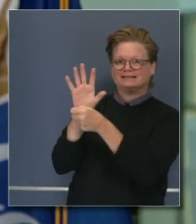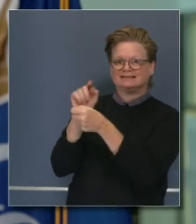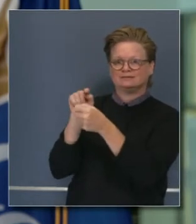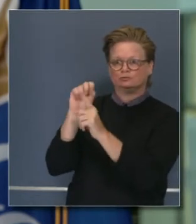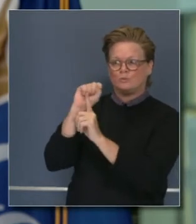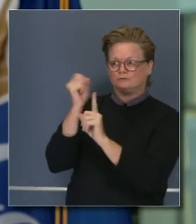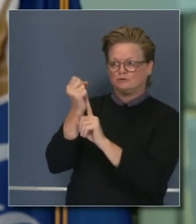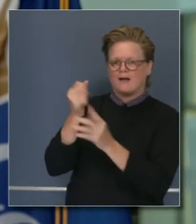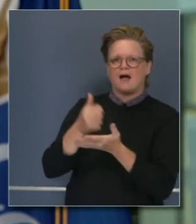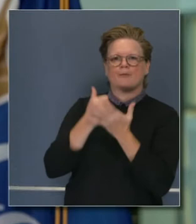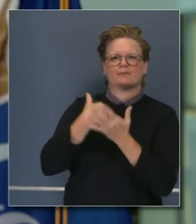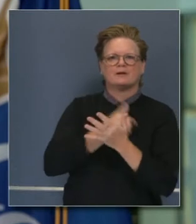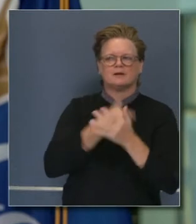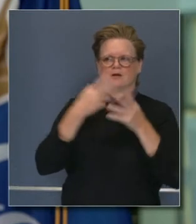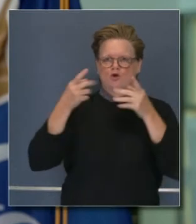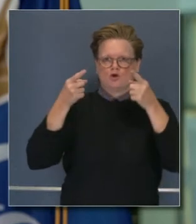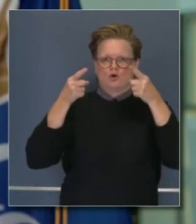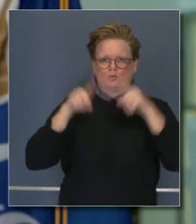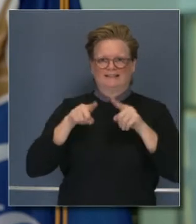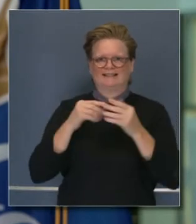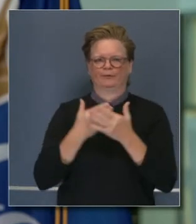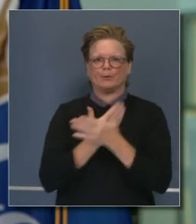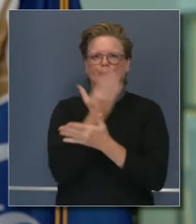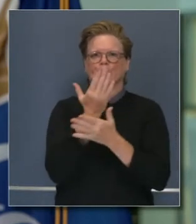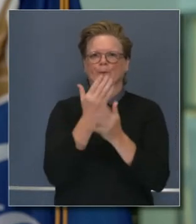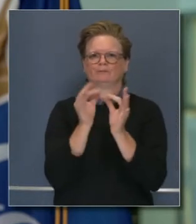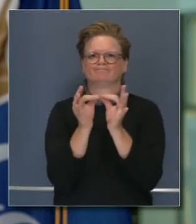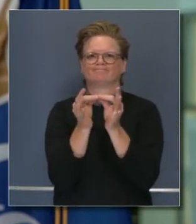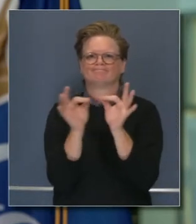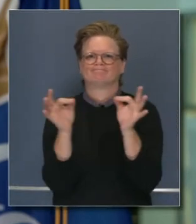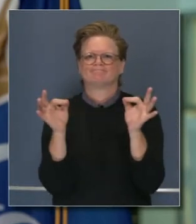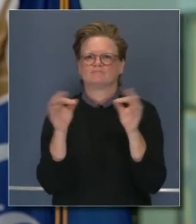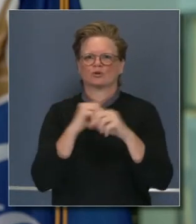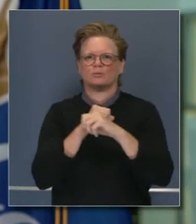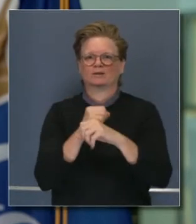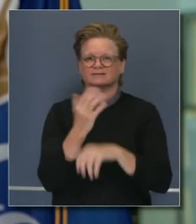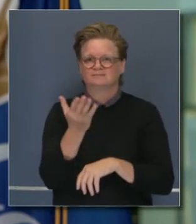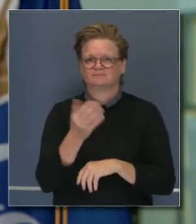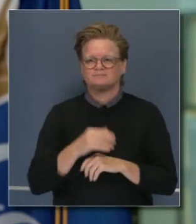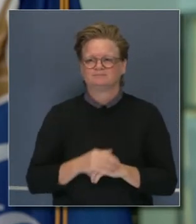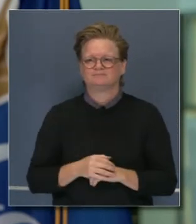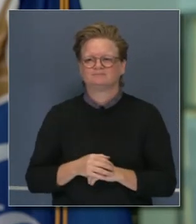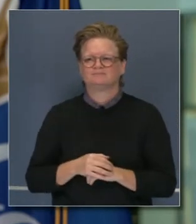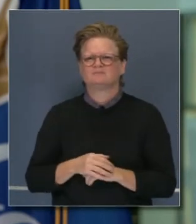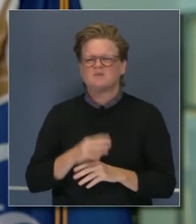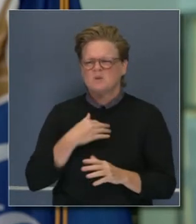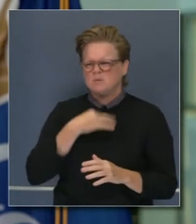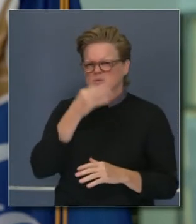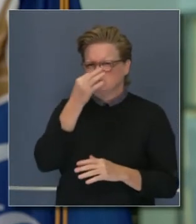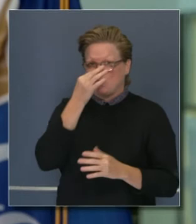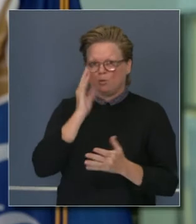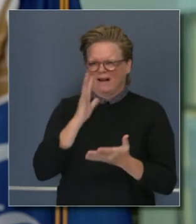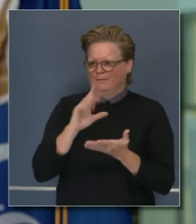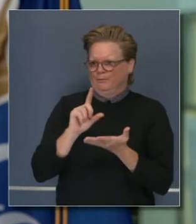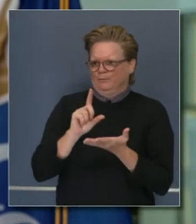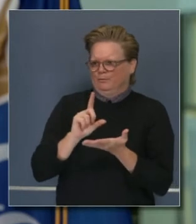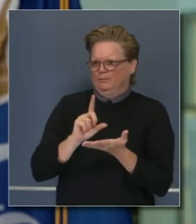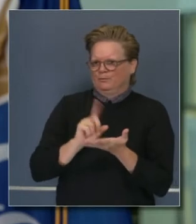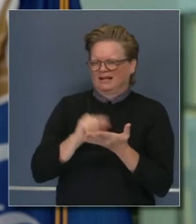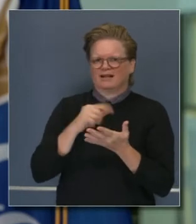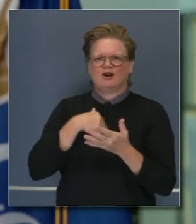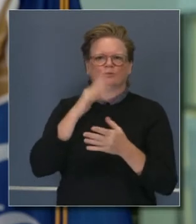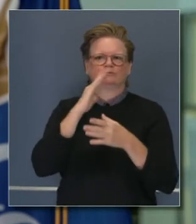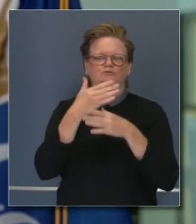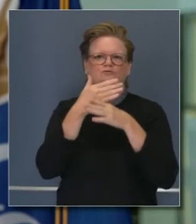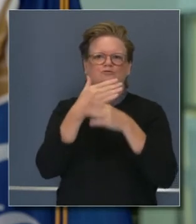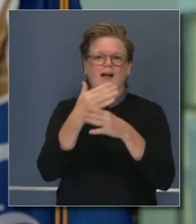todas estas consideraciones y literalmente posiblemente ya esté siendo imprimido en estos